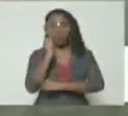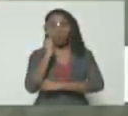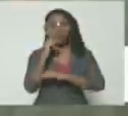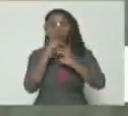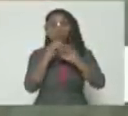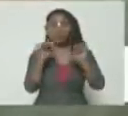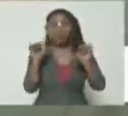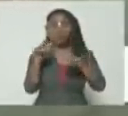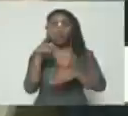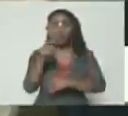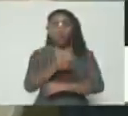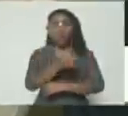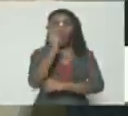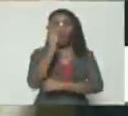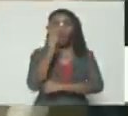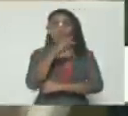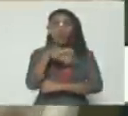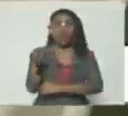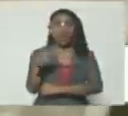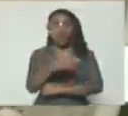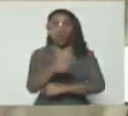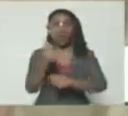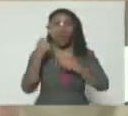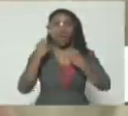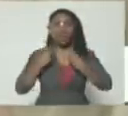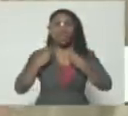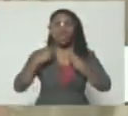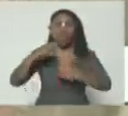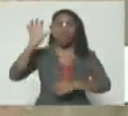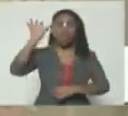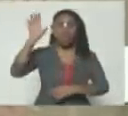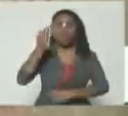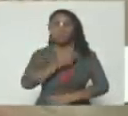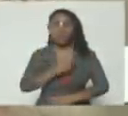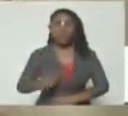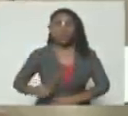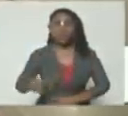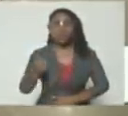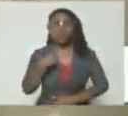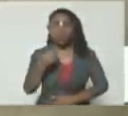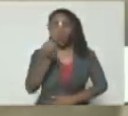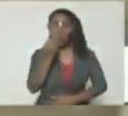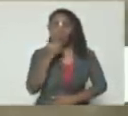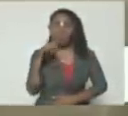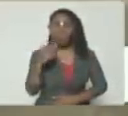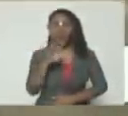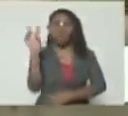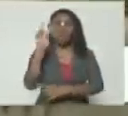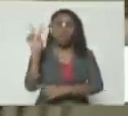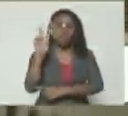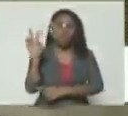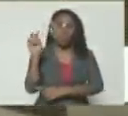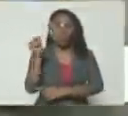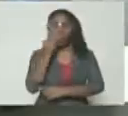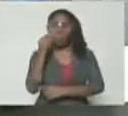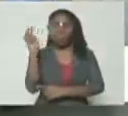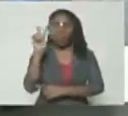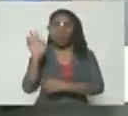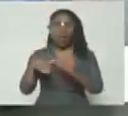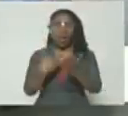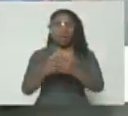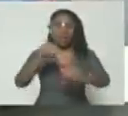y a nuestros pescadores de río. ¡Que viva la patria, presidente! Yo como pescado, Venezuela come pescado. ¡Hasta la victoria